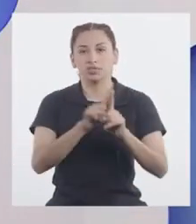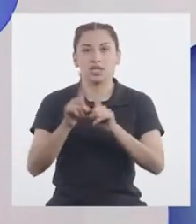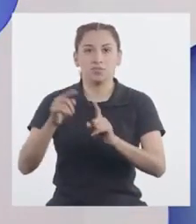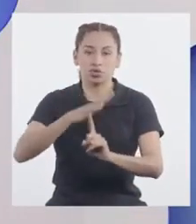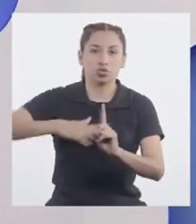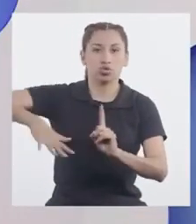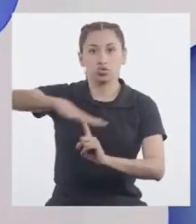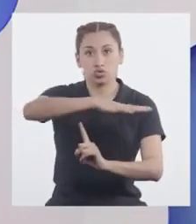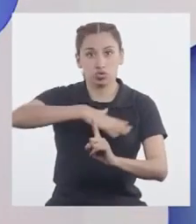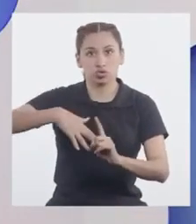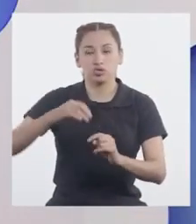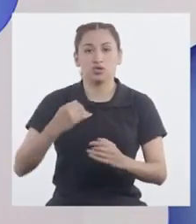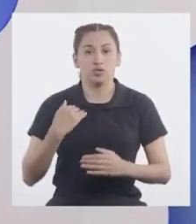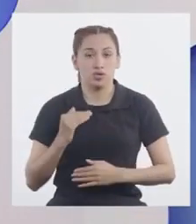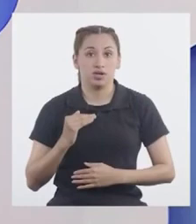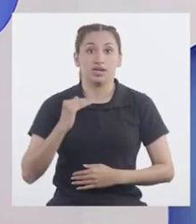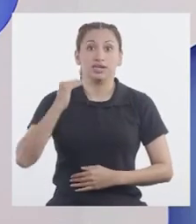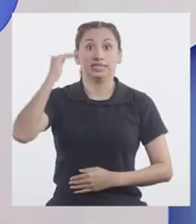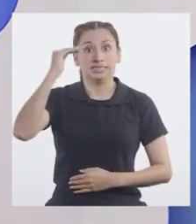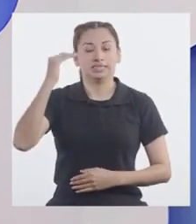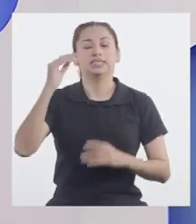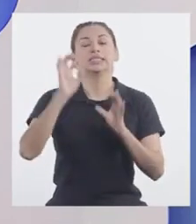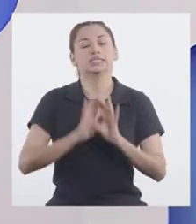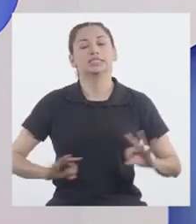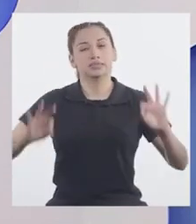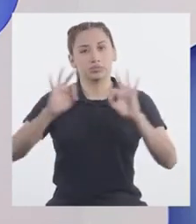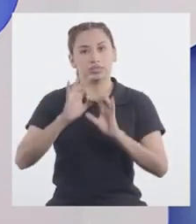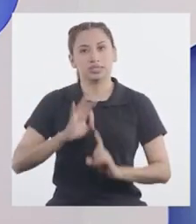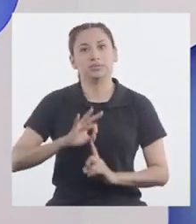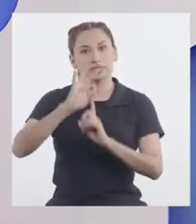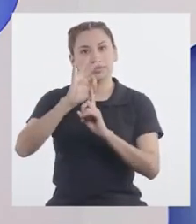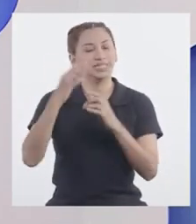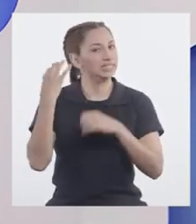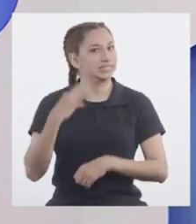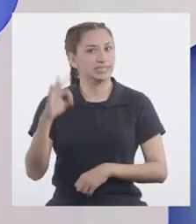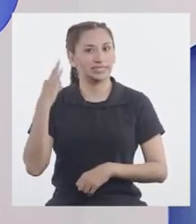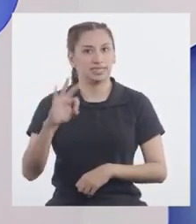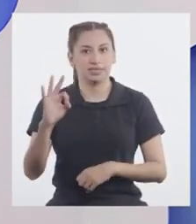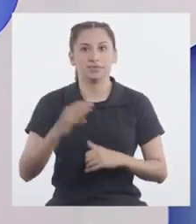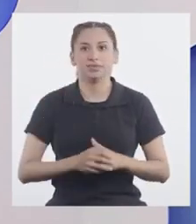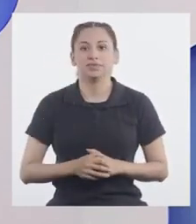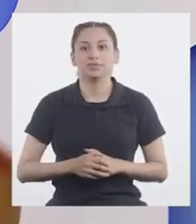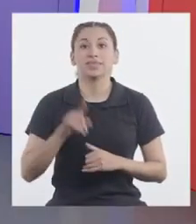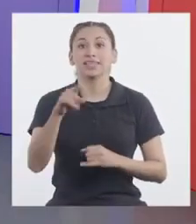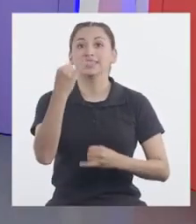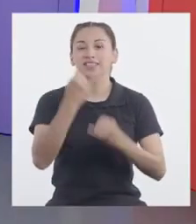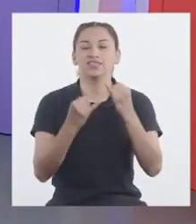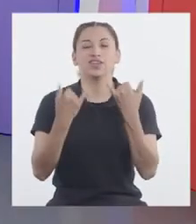cuerpo y de nuestro entorno debe ser la prioridad de todos, siempre.